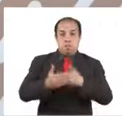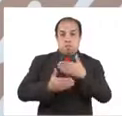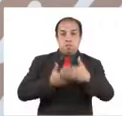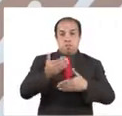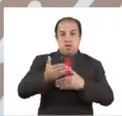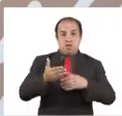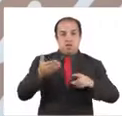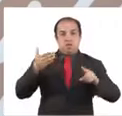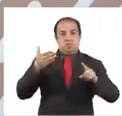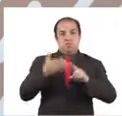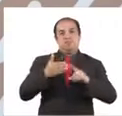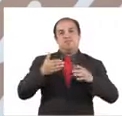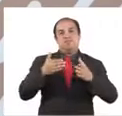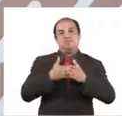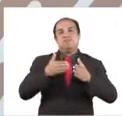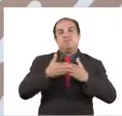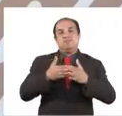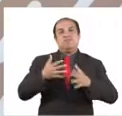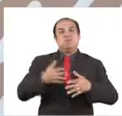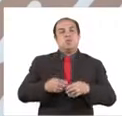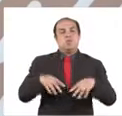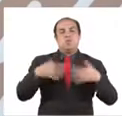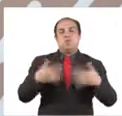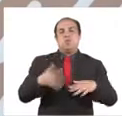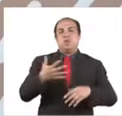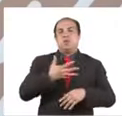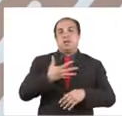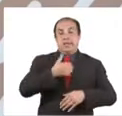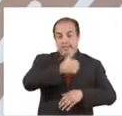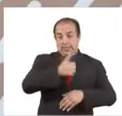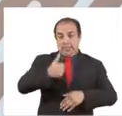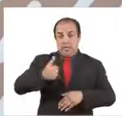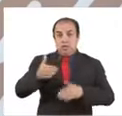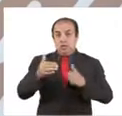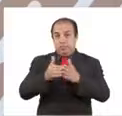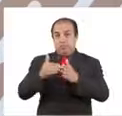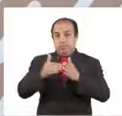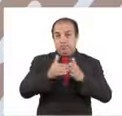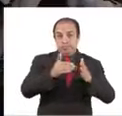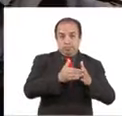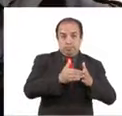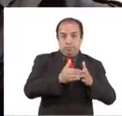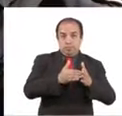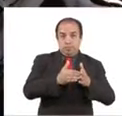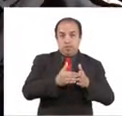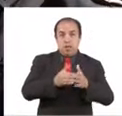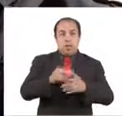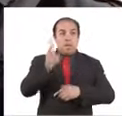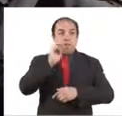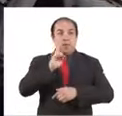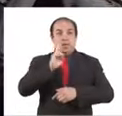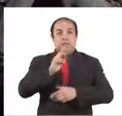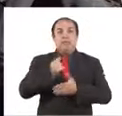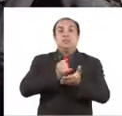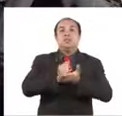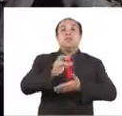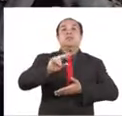retos y cada uno de ellos pusieron a prueba nuestra convicción por seguir